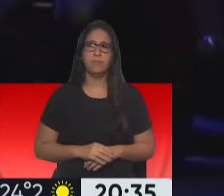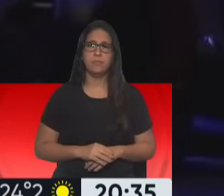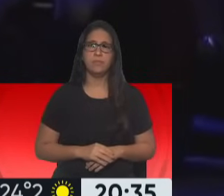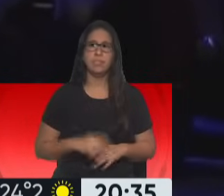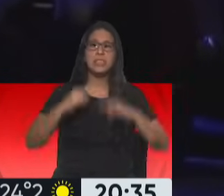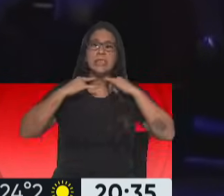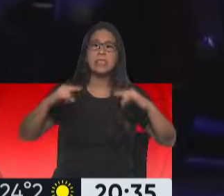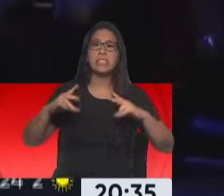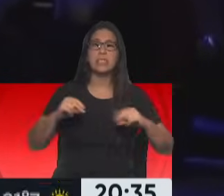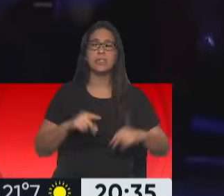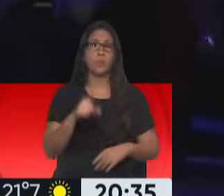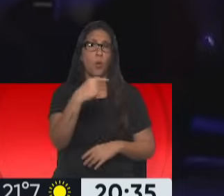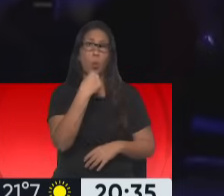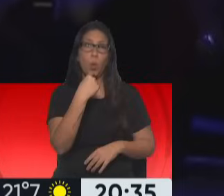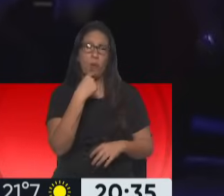No tengas dudas.